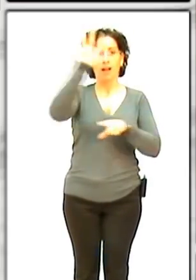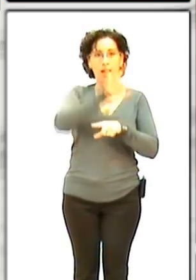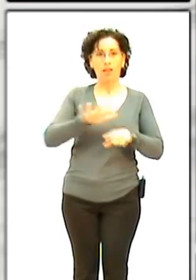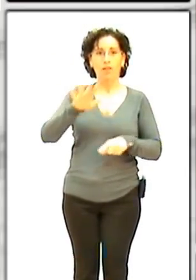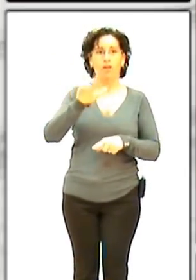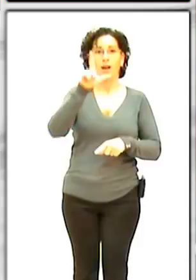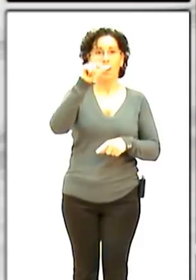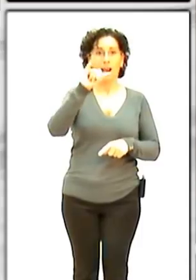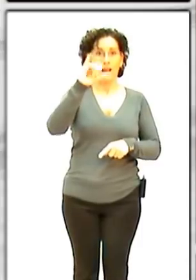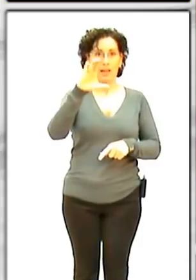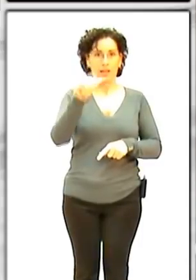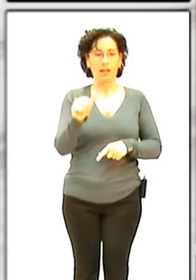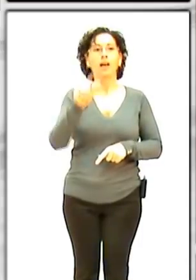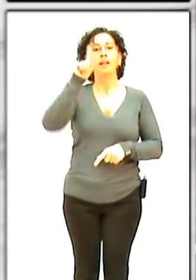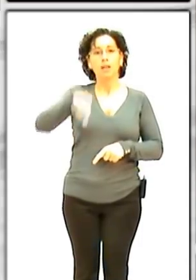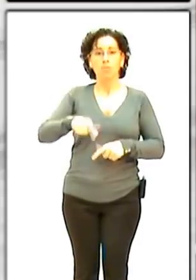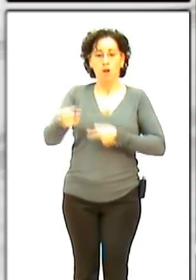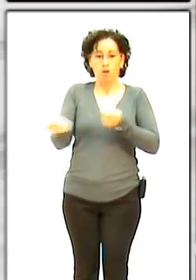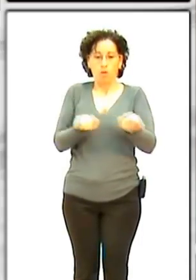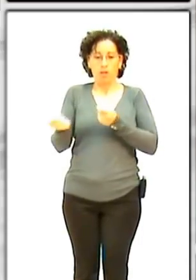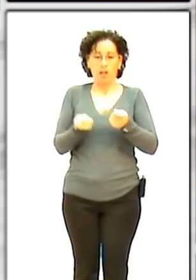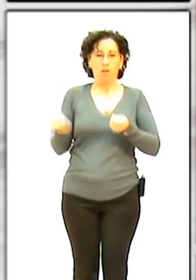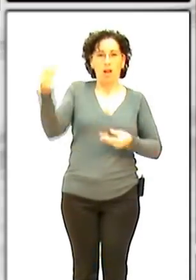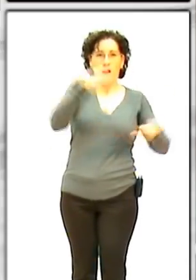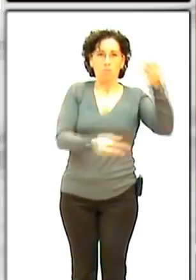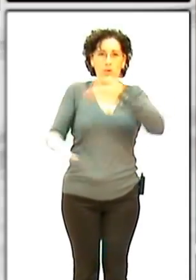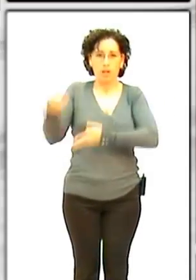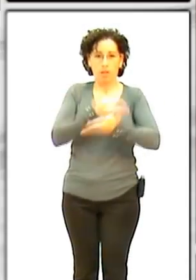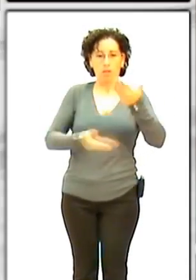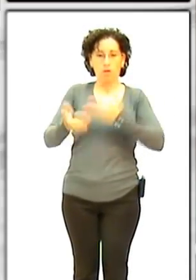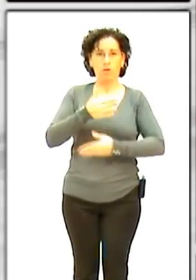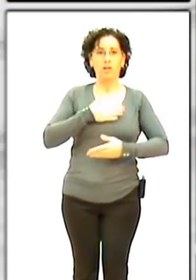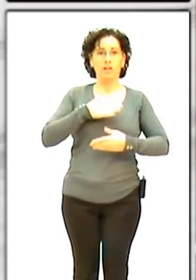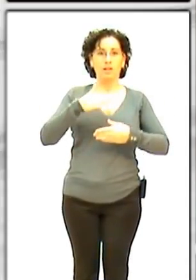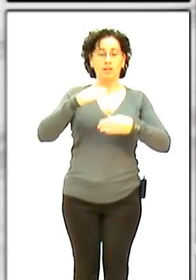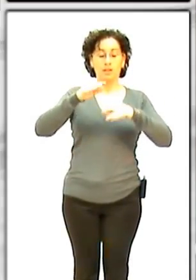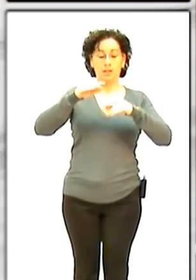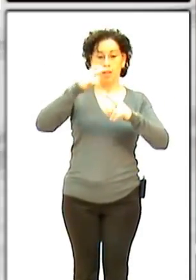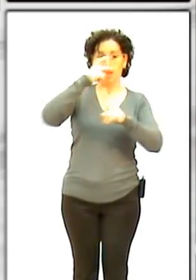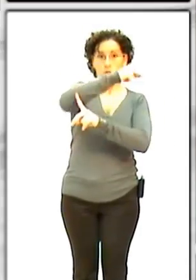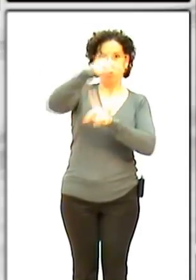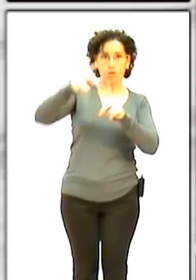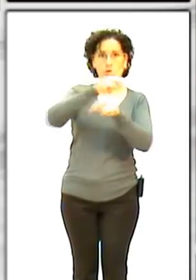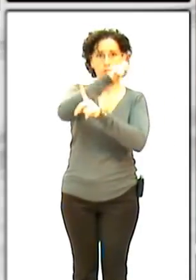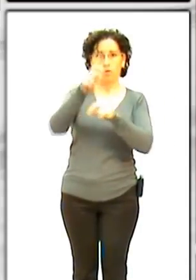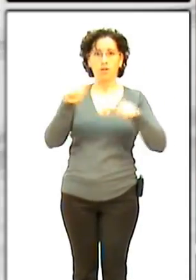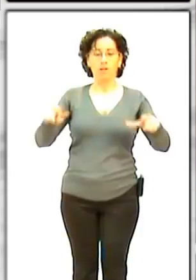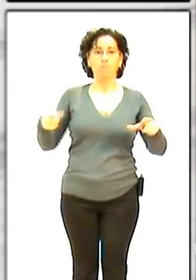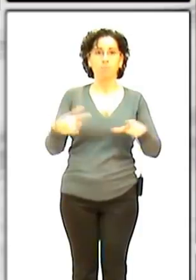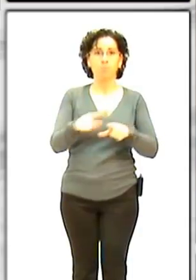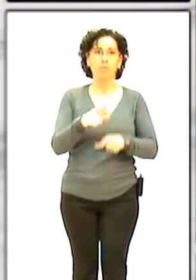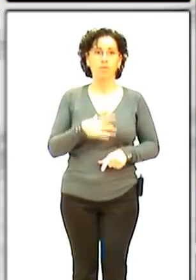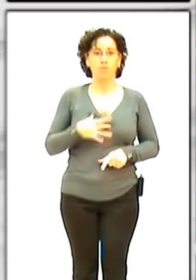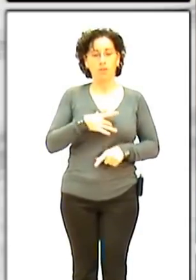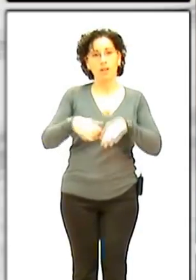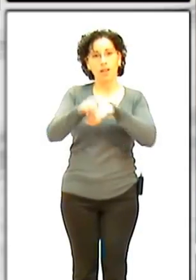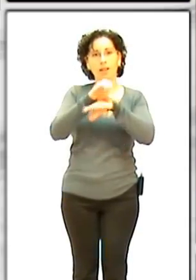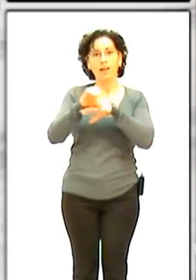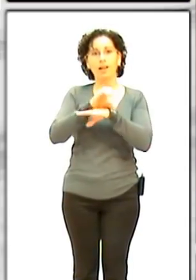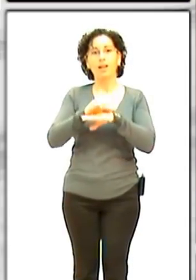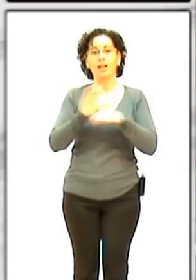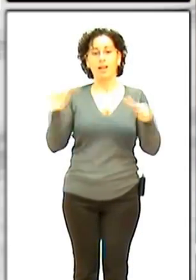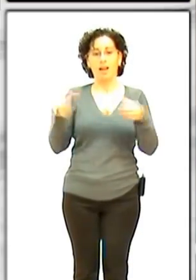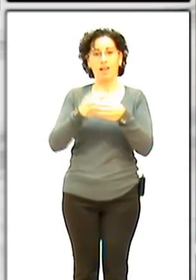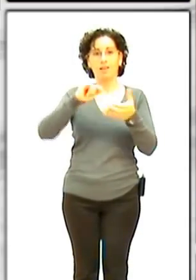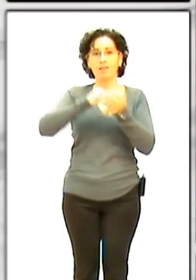la ICA, y coordinadora de la aportación española en las exposiciones cartográficas internacionales bianuales. Funcionaria de carrera del Cuerpo de Ingenieros Técnicos